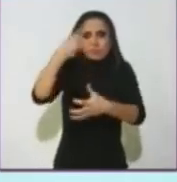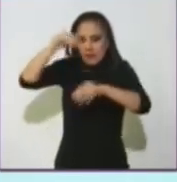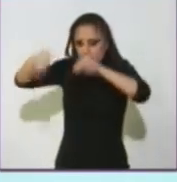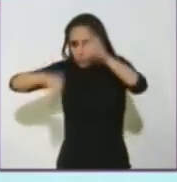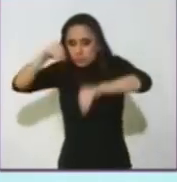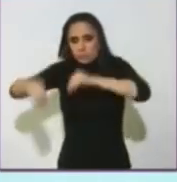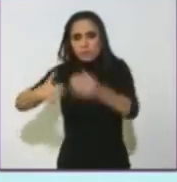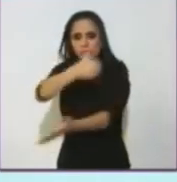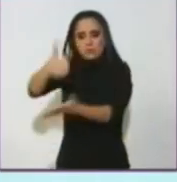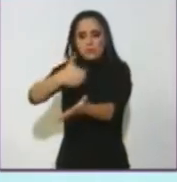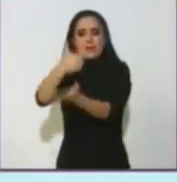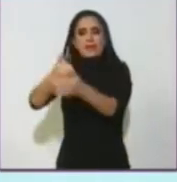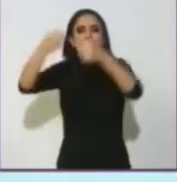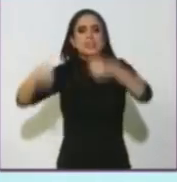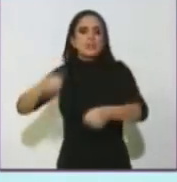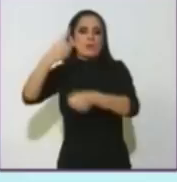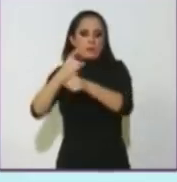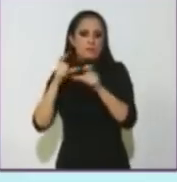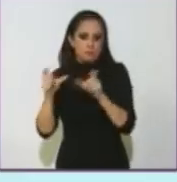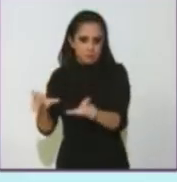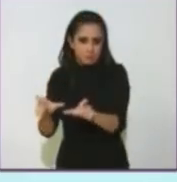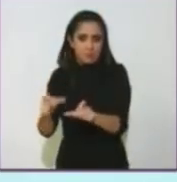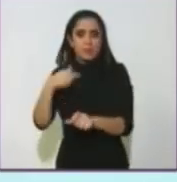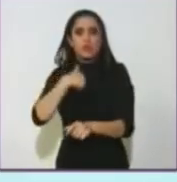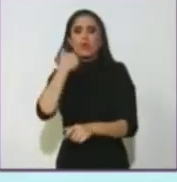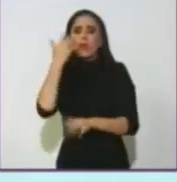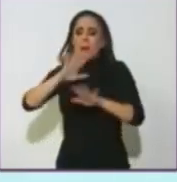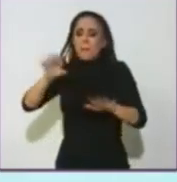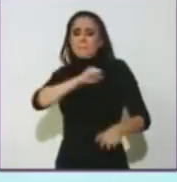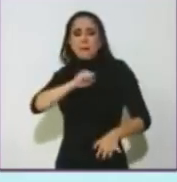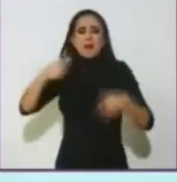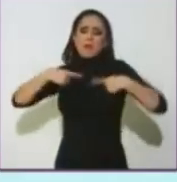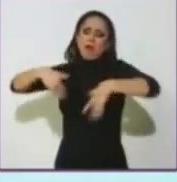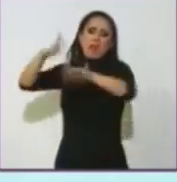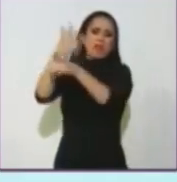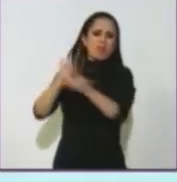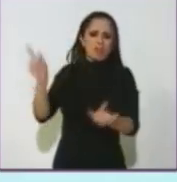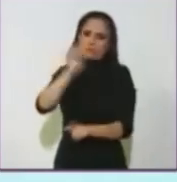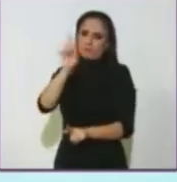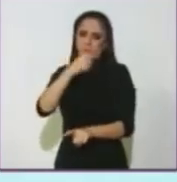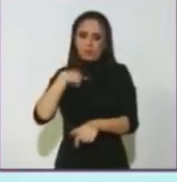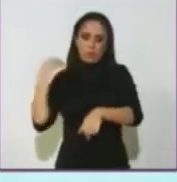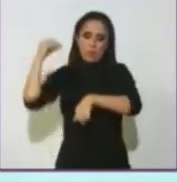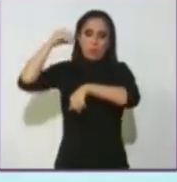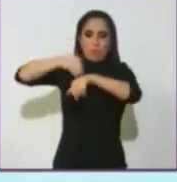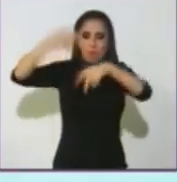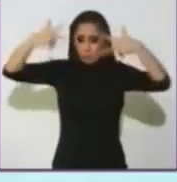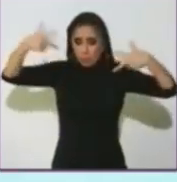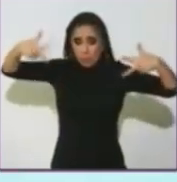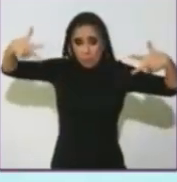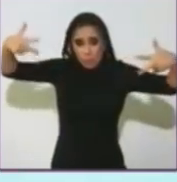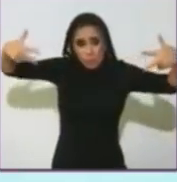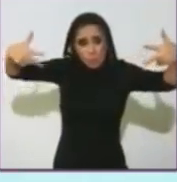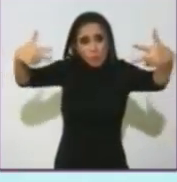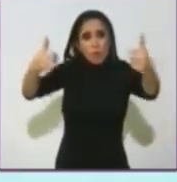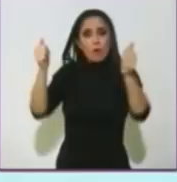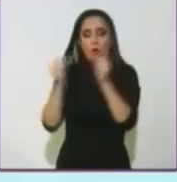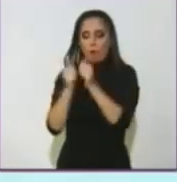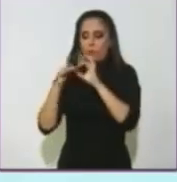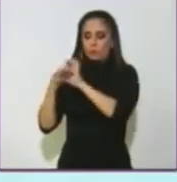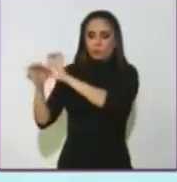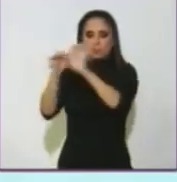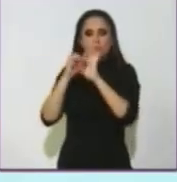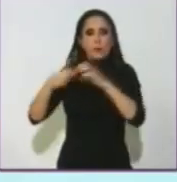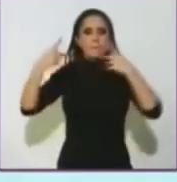voy a acabar con la impunidad y por eso voy a colocar cámaras de seguridad en esta ciudad de la mano con la ciudadanía